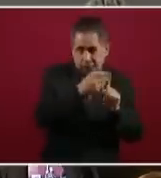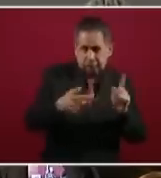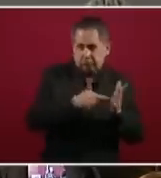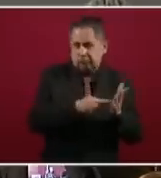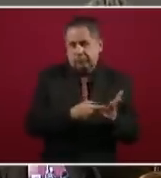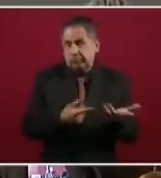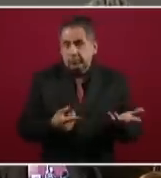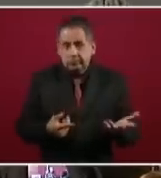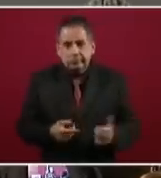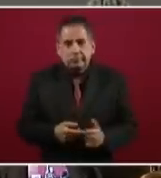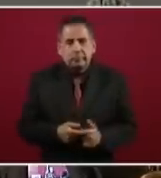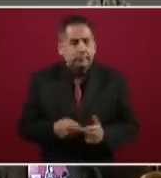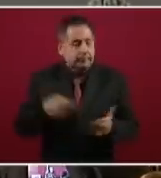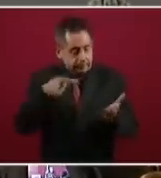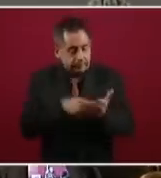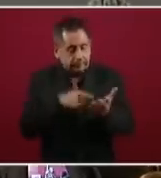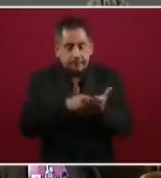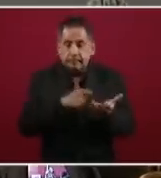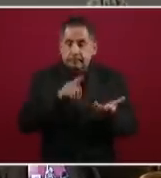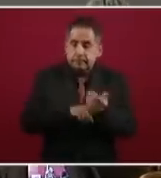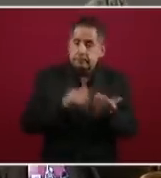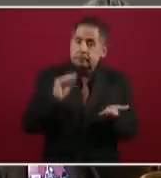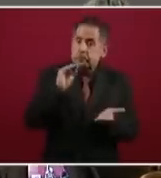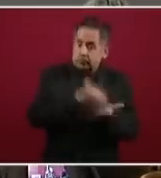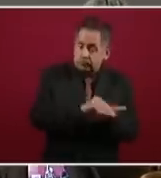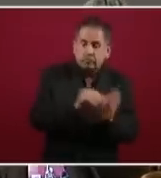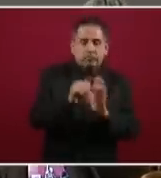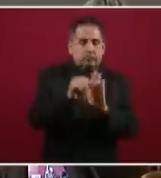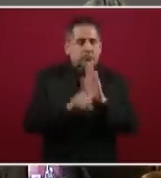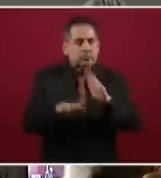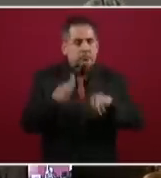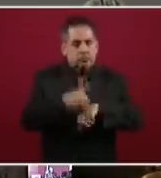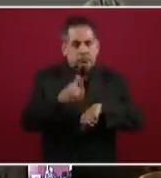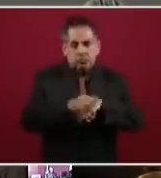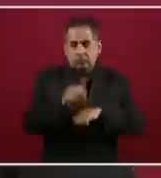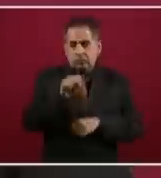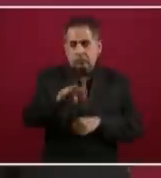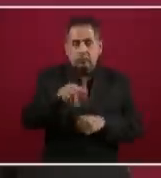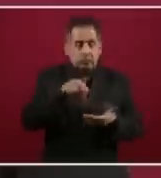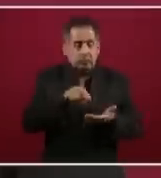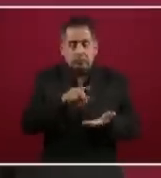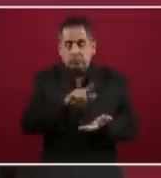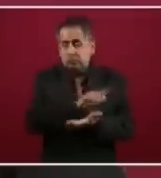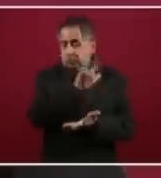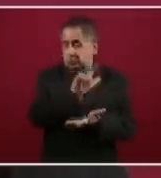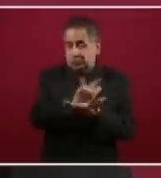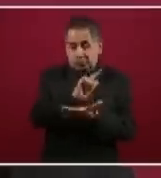porque ahí es donde se establece que es delito grave